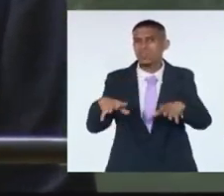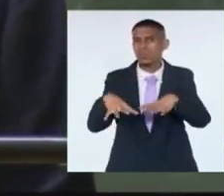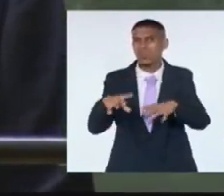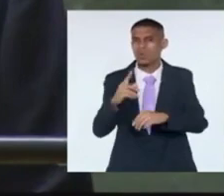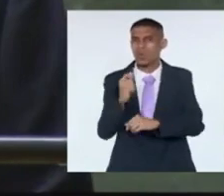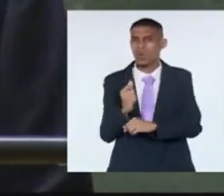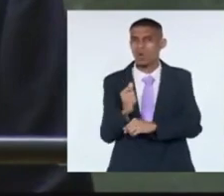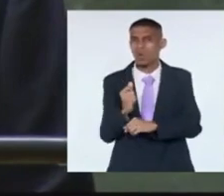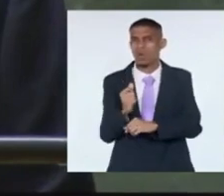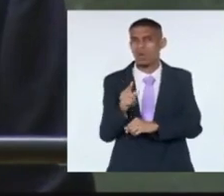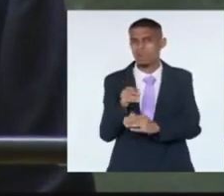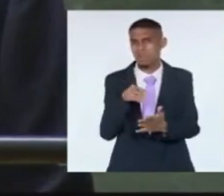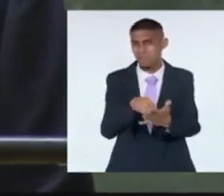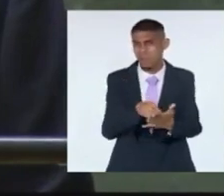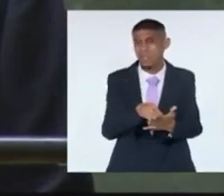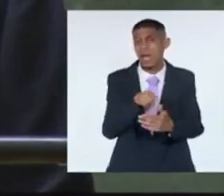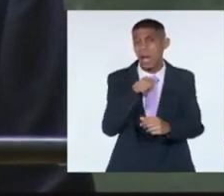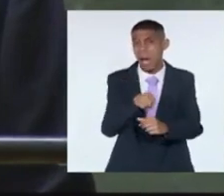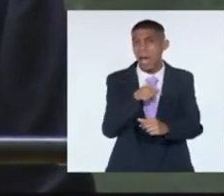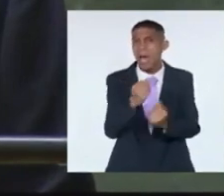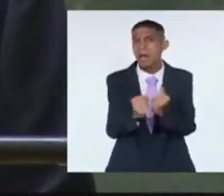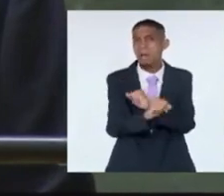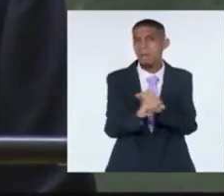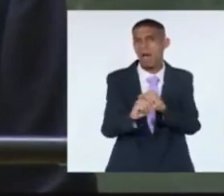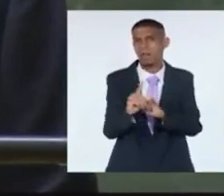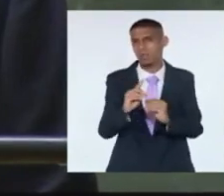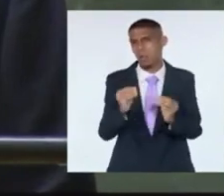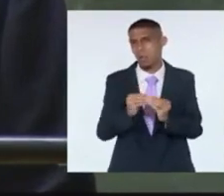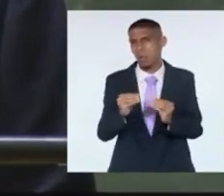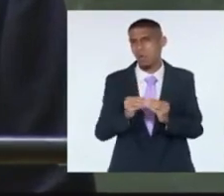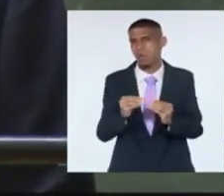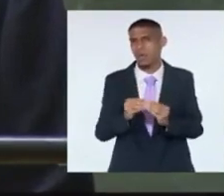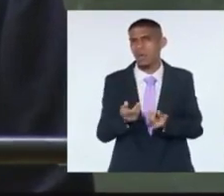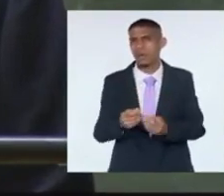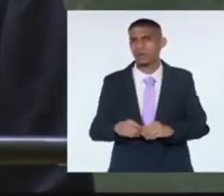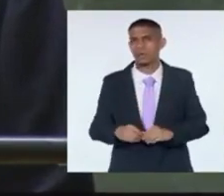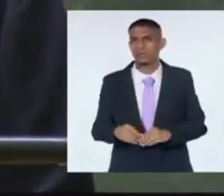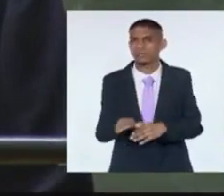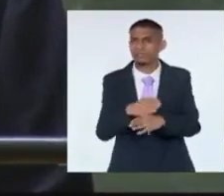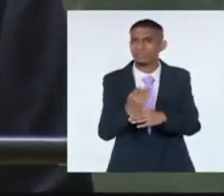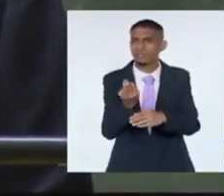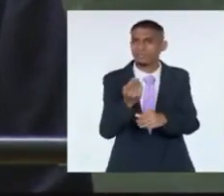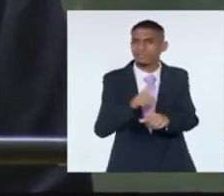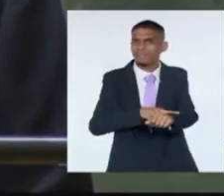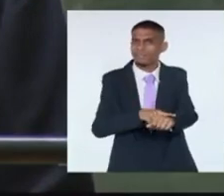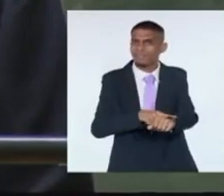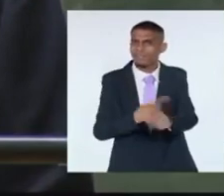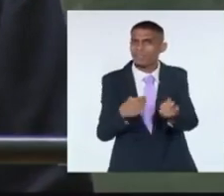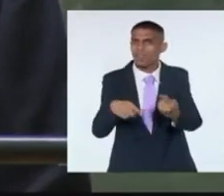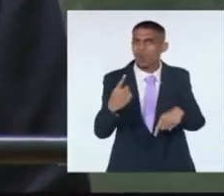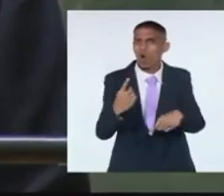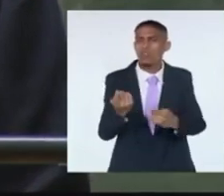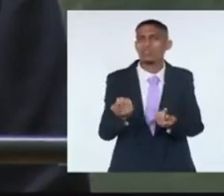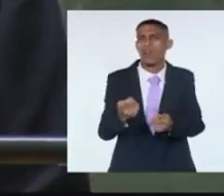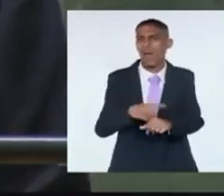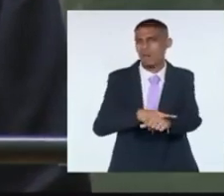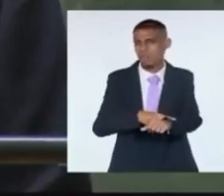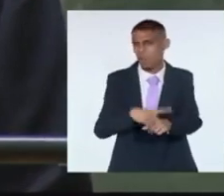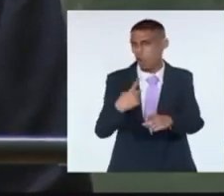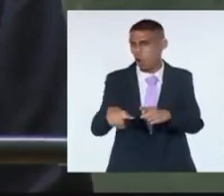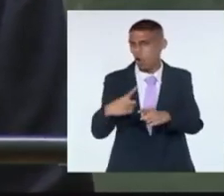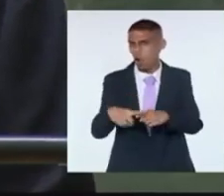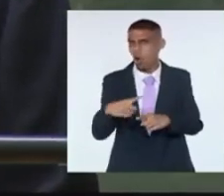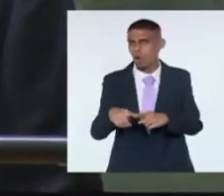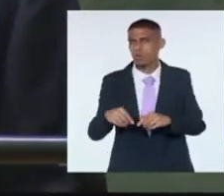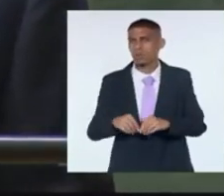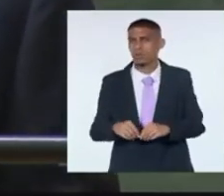pisan la hay señales de xenofobia racismo e islamofobia hay visos de que se